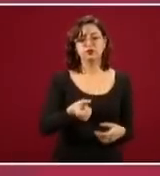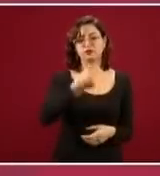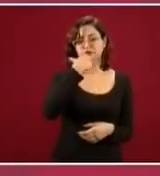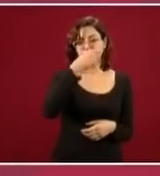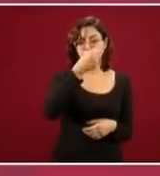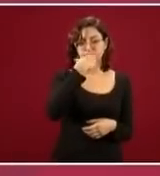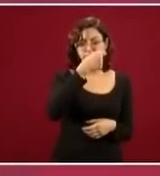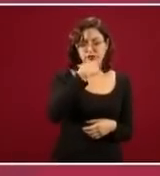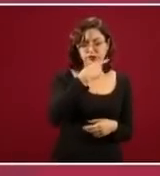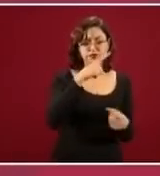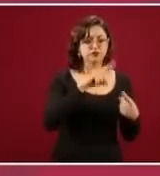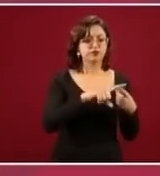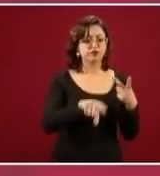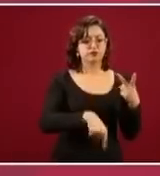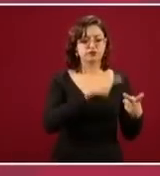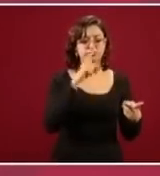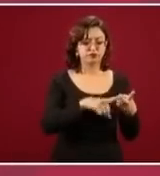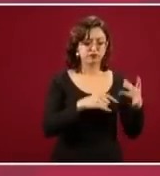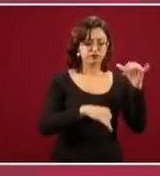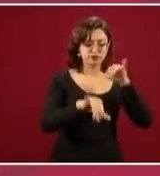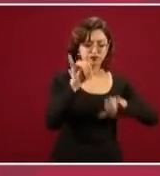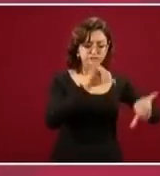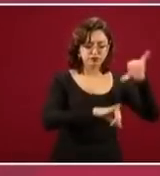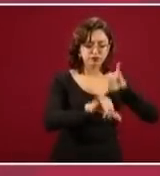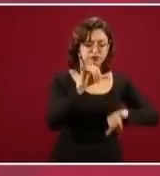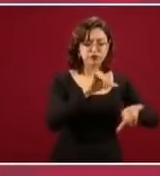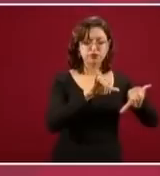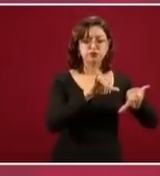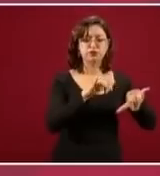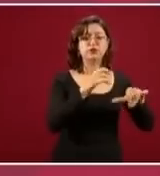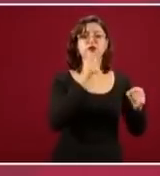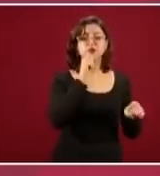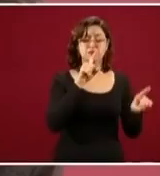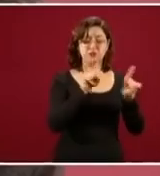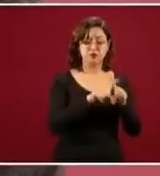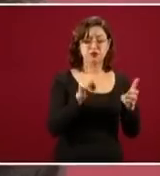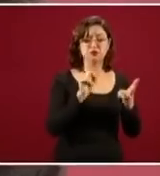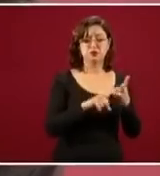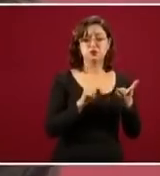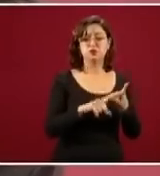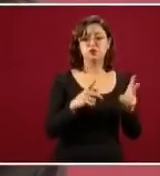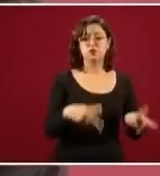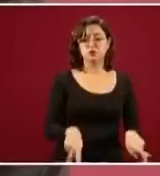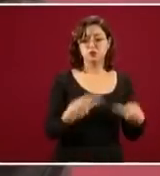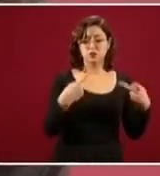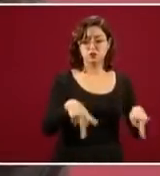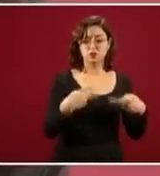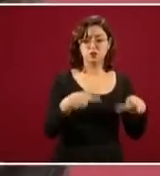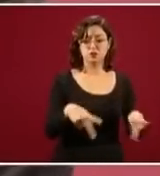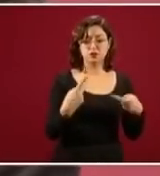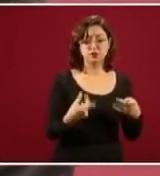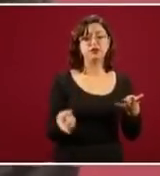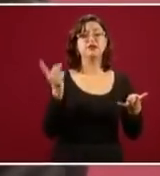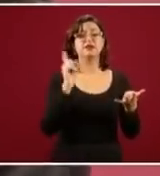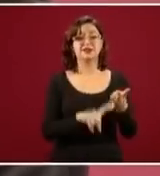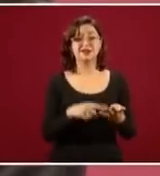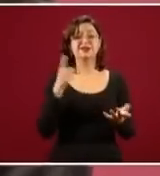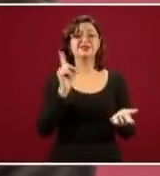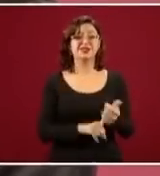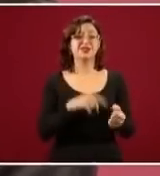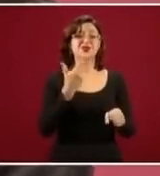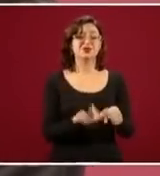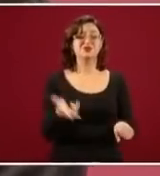medicamentos, tienen la central de mezclas y tienen la distribución de medicamentos y operan la farmacia que se